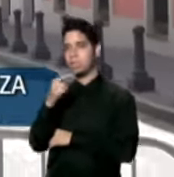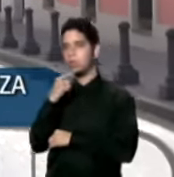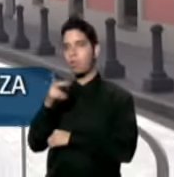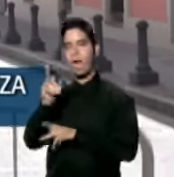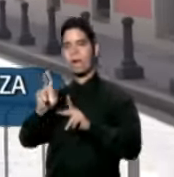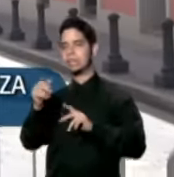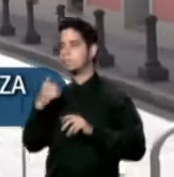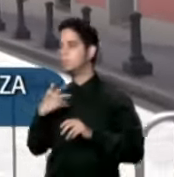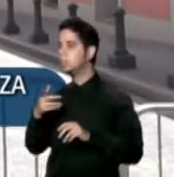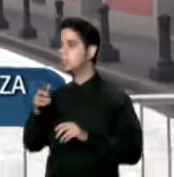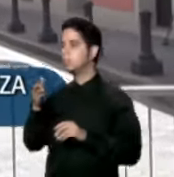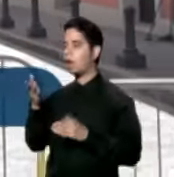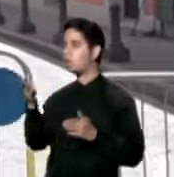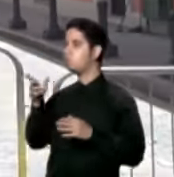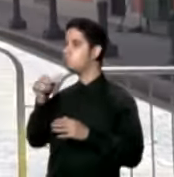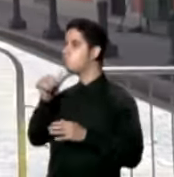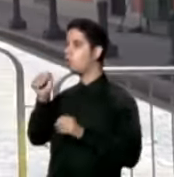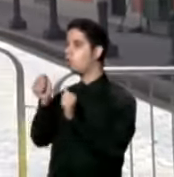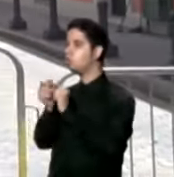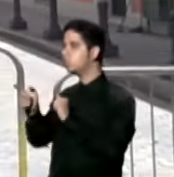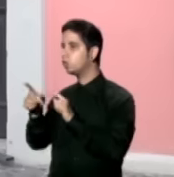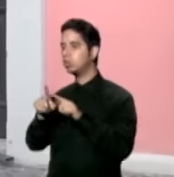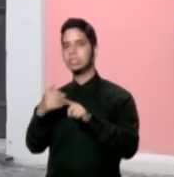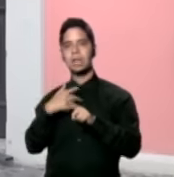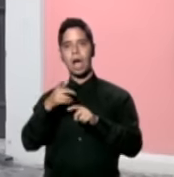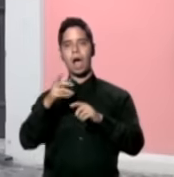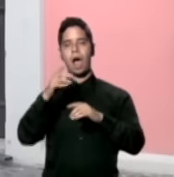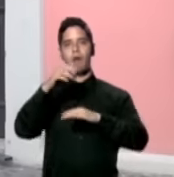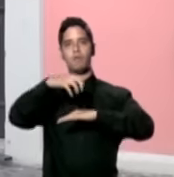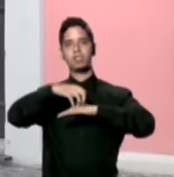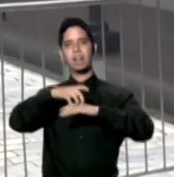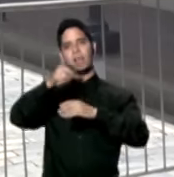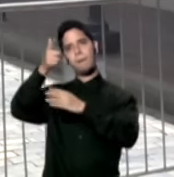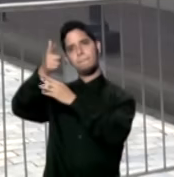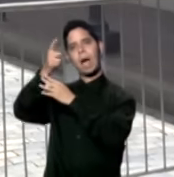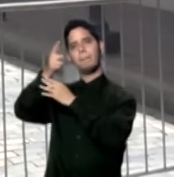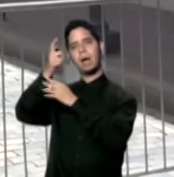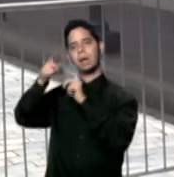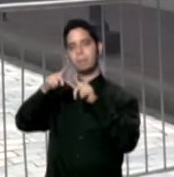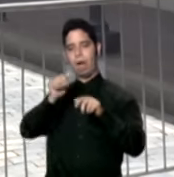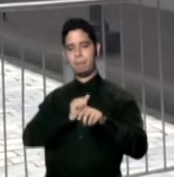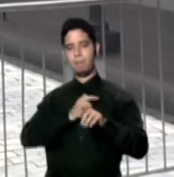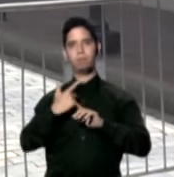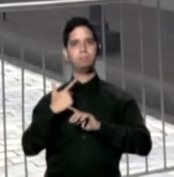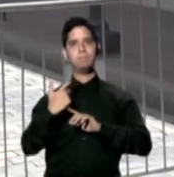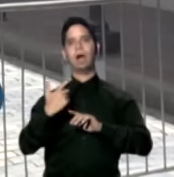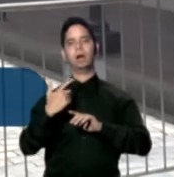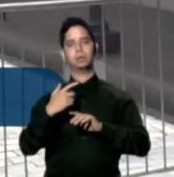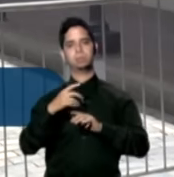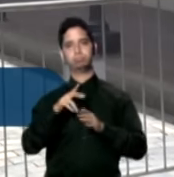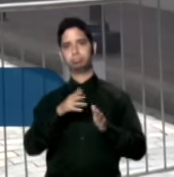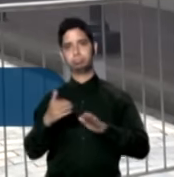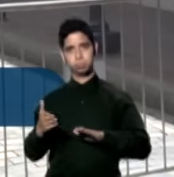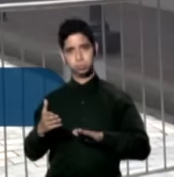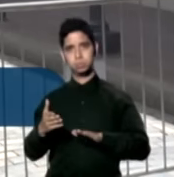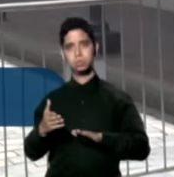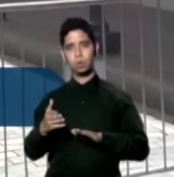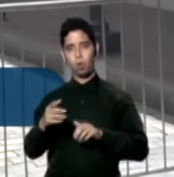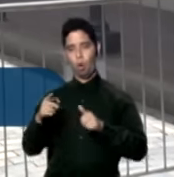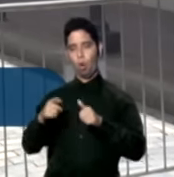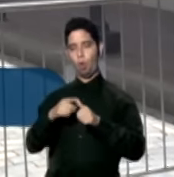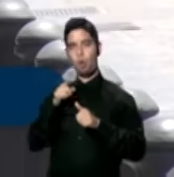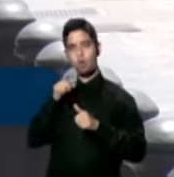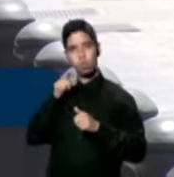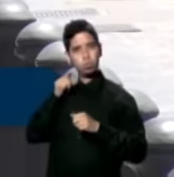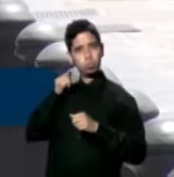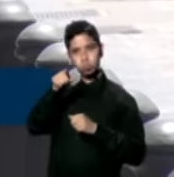Seguido, el individuo disparó hacia la fortaleza y se suicidó. Al menos 3 impactos de bala, incluyendo uno que entró a la oficina